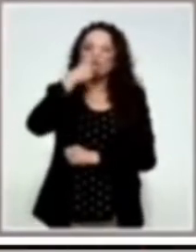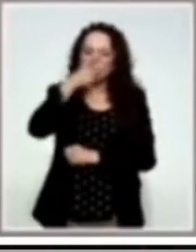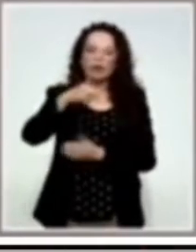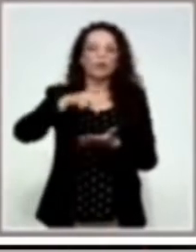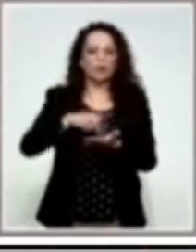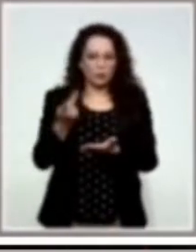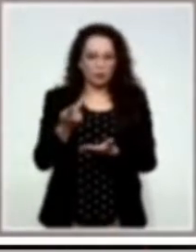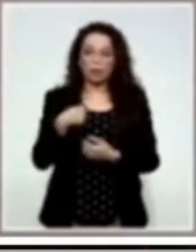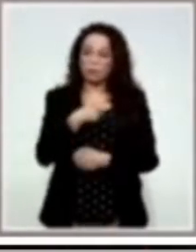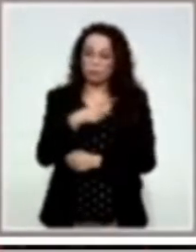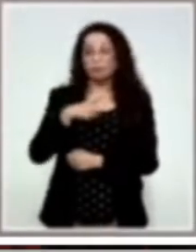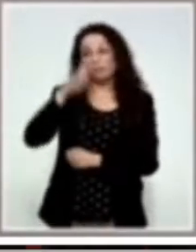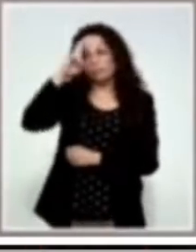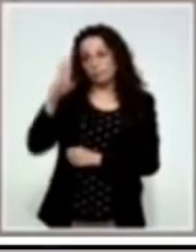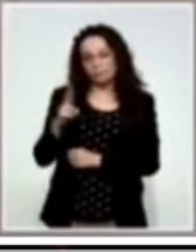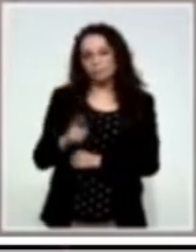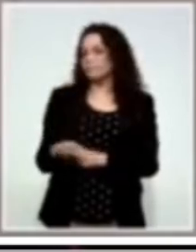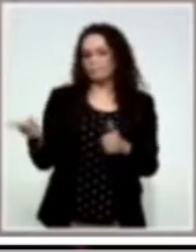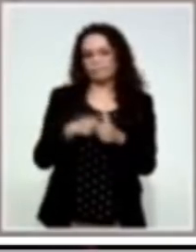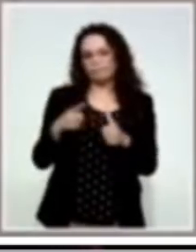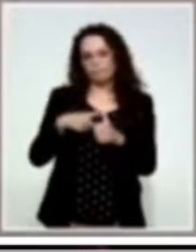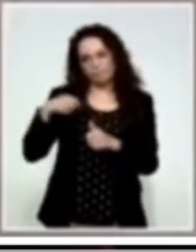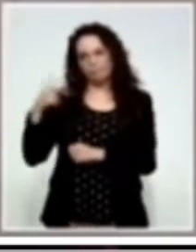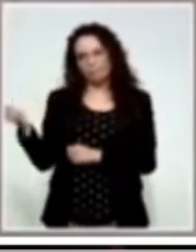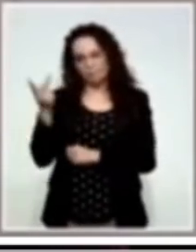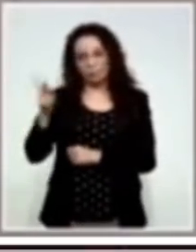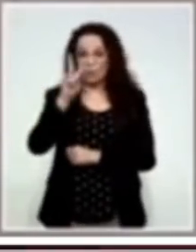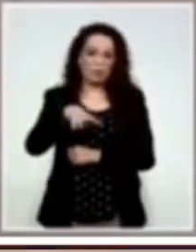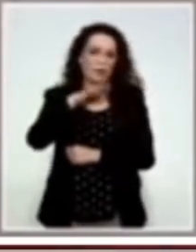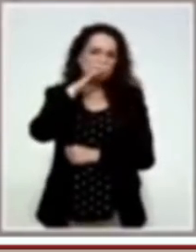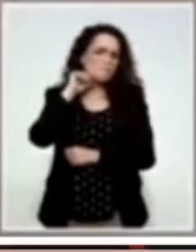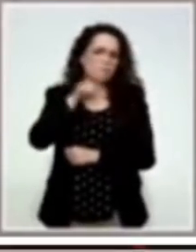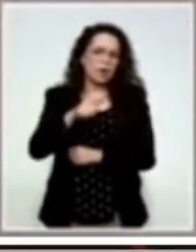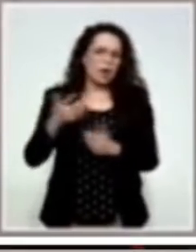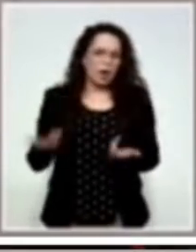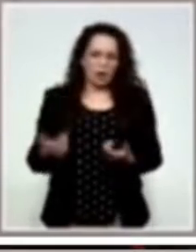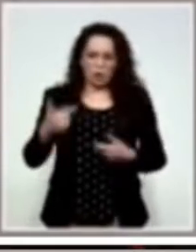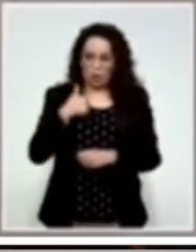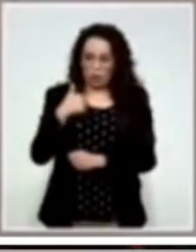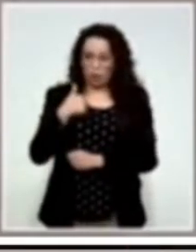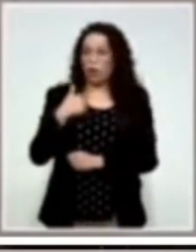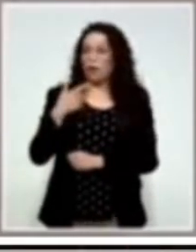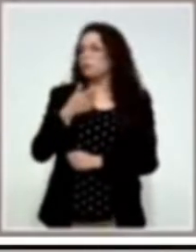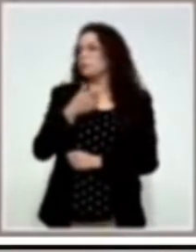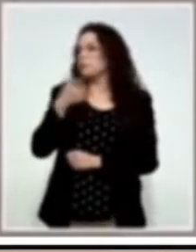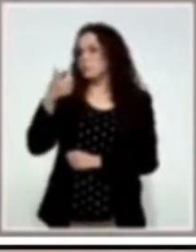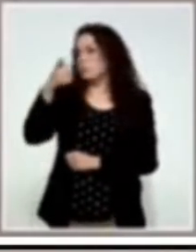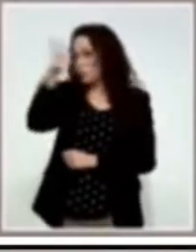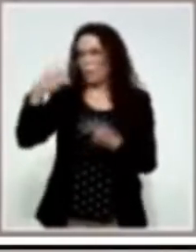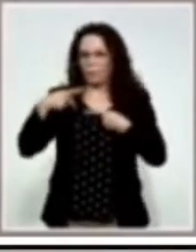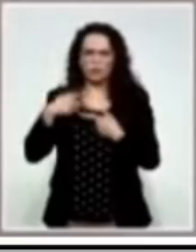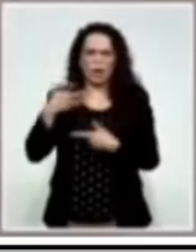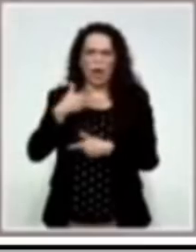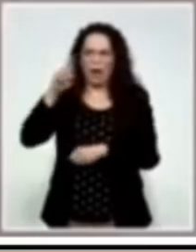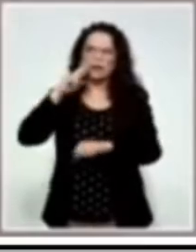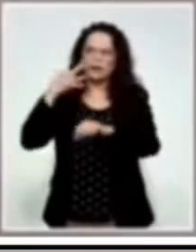que debo ser muy respetuoso. Me parecería de muy mal gusto que, teniendo en responsabilidad los penales, pues de repente un presidente de la Corte